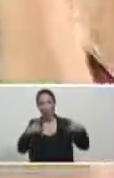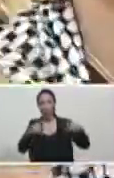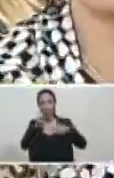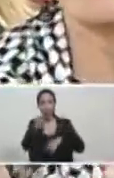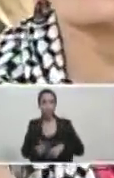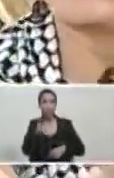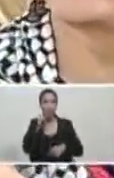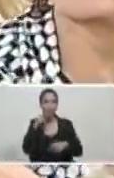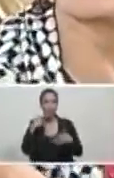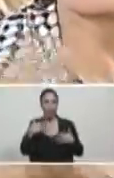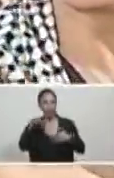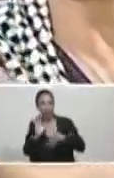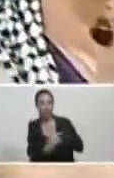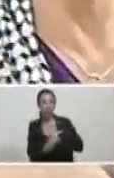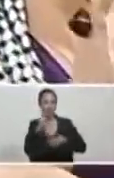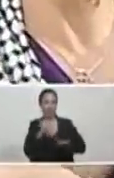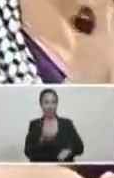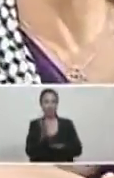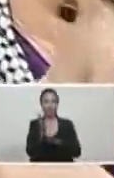vale.